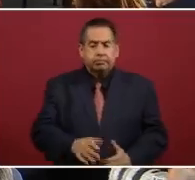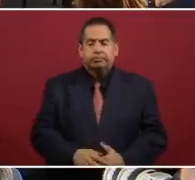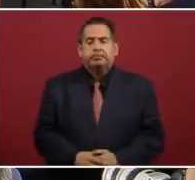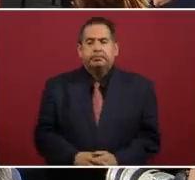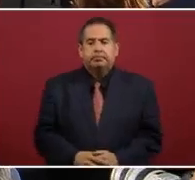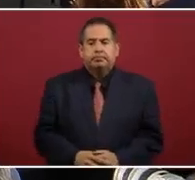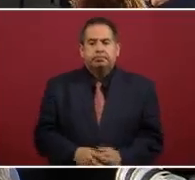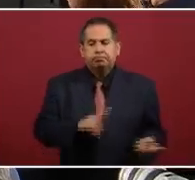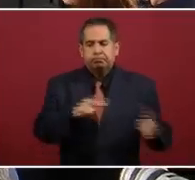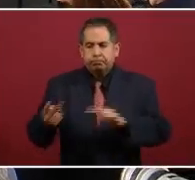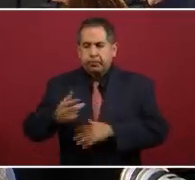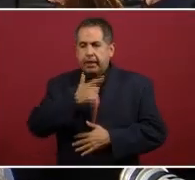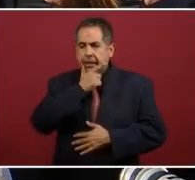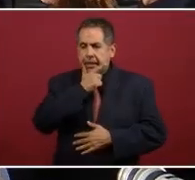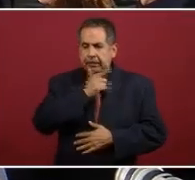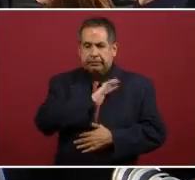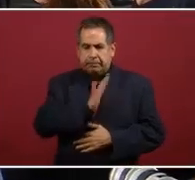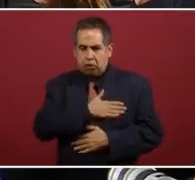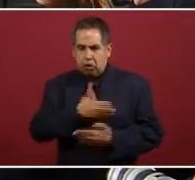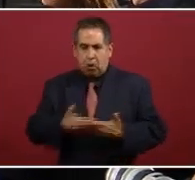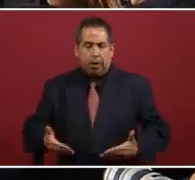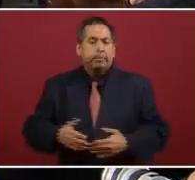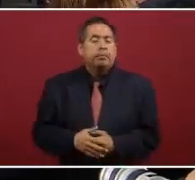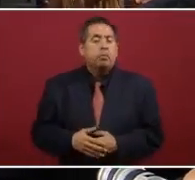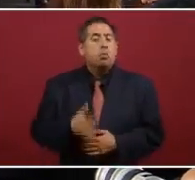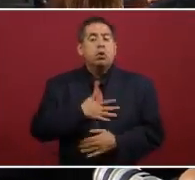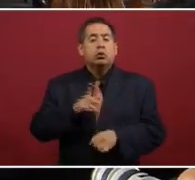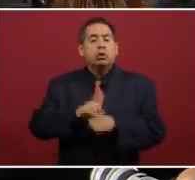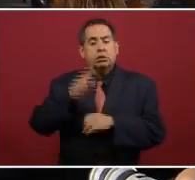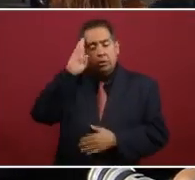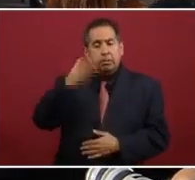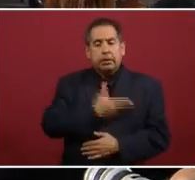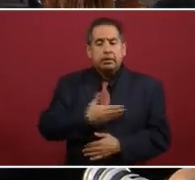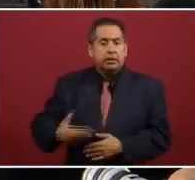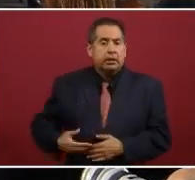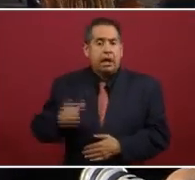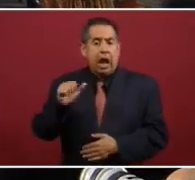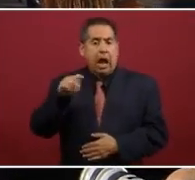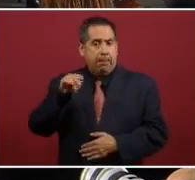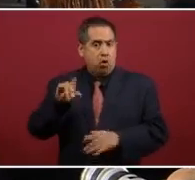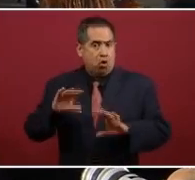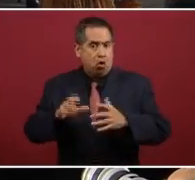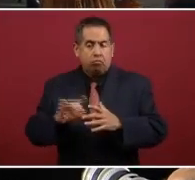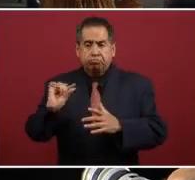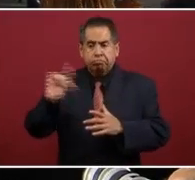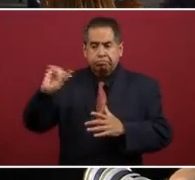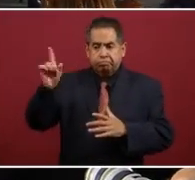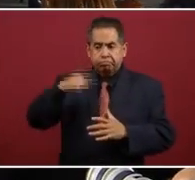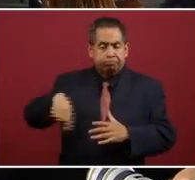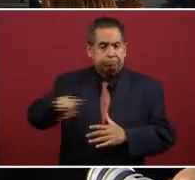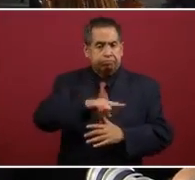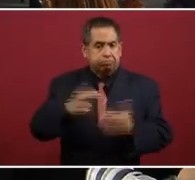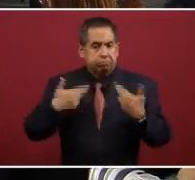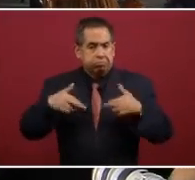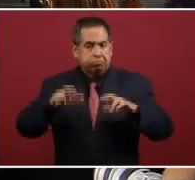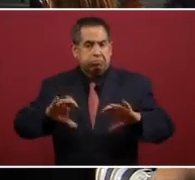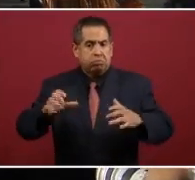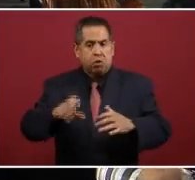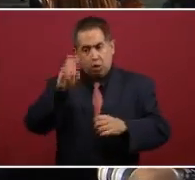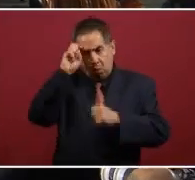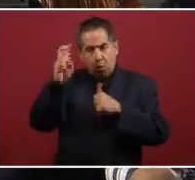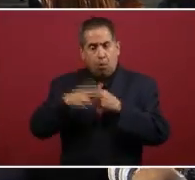Buenos días, señor presidente Andrés Manuel López Obrador, distinguidos miembros del gabinete, representante de la Unión